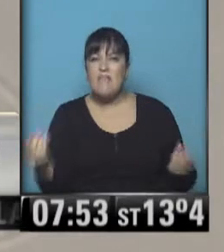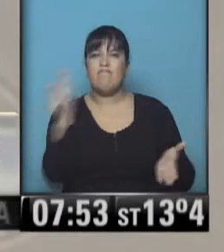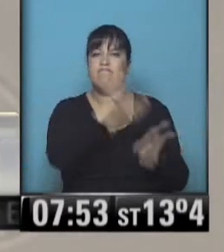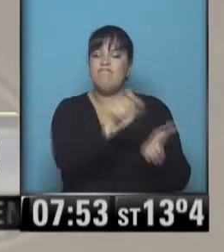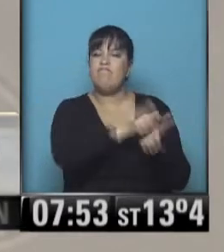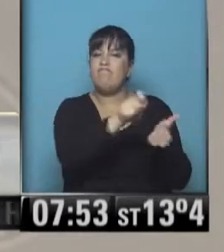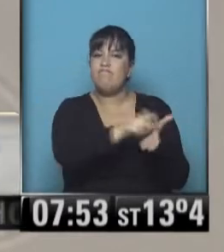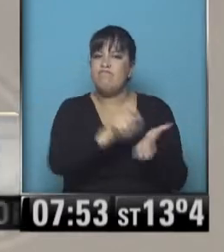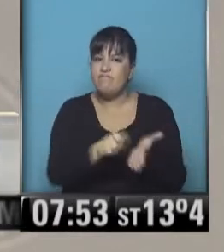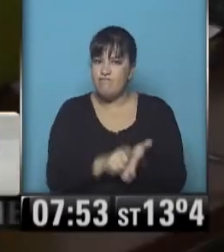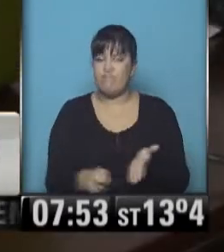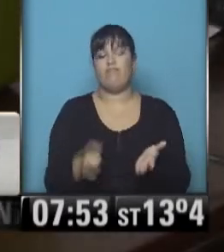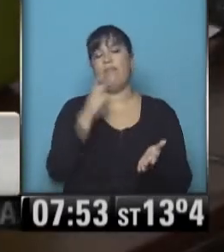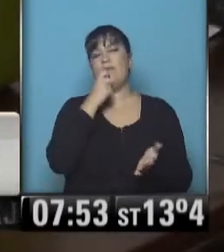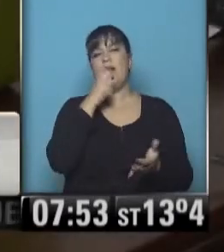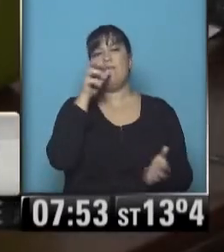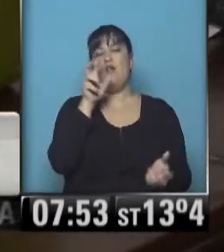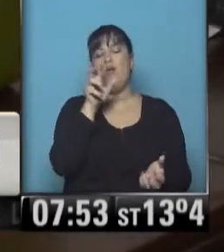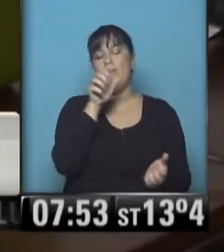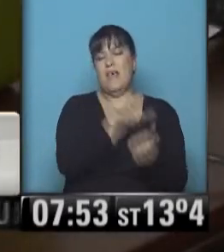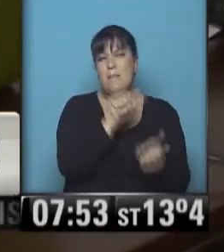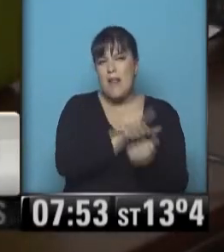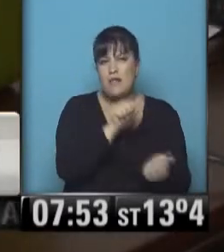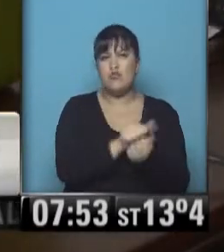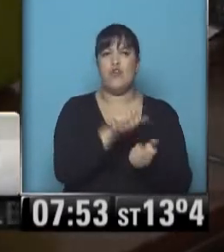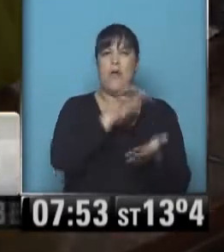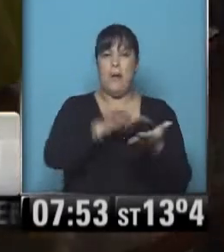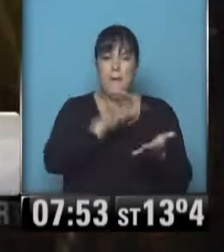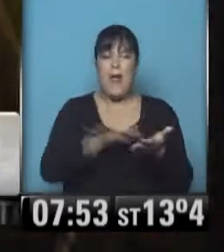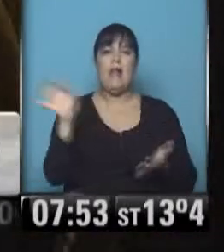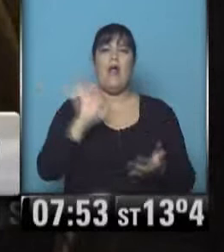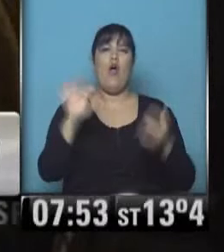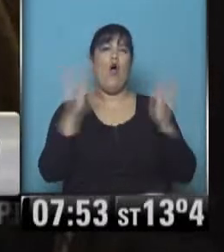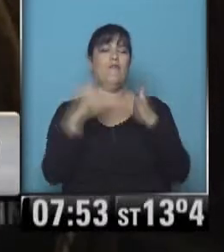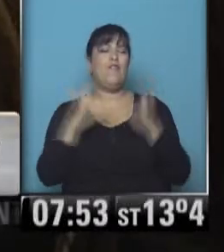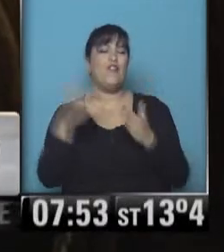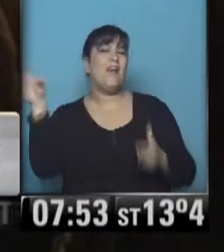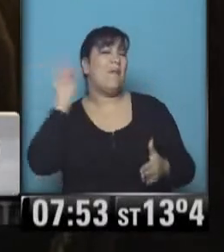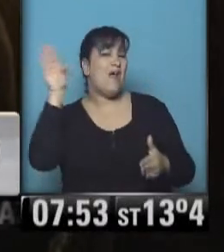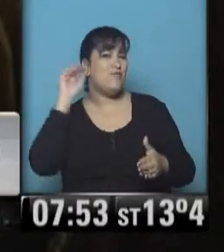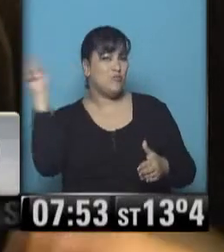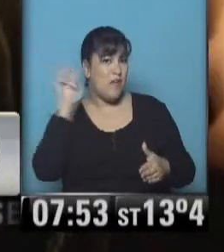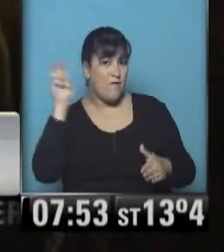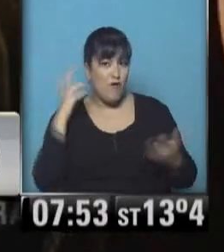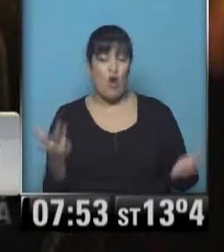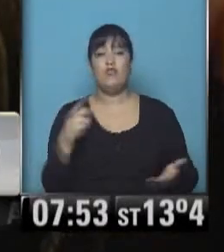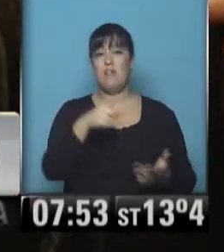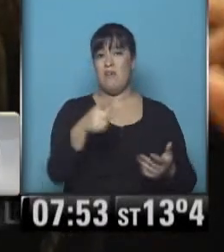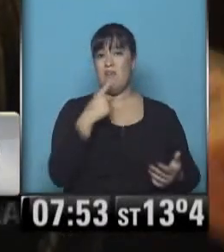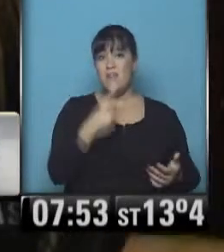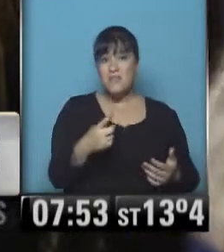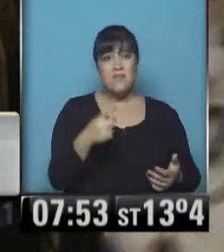equipamiento, sean impresoras braille, bibliotecas parlantes que tuviesen las universidades, y nos dimos cuenta que casi no